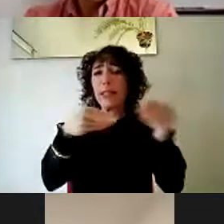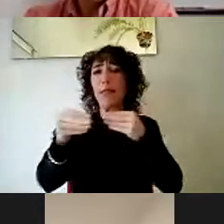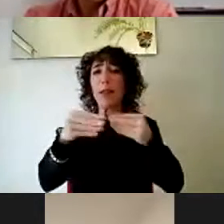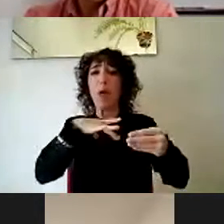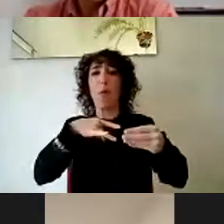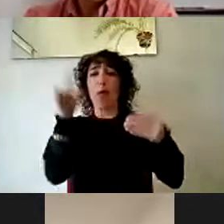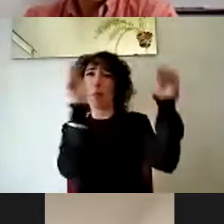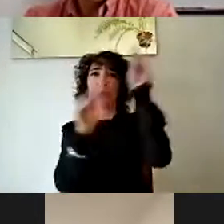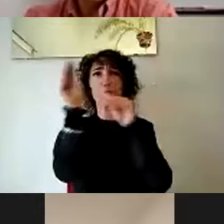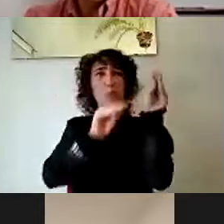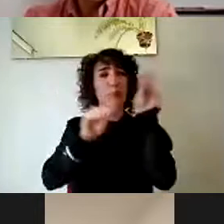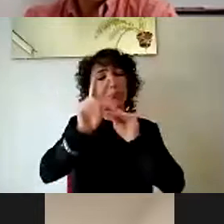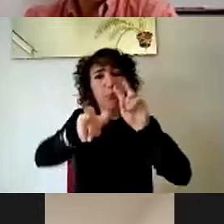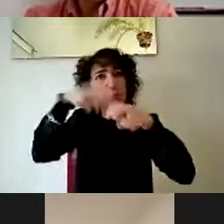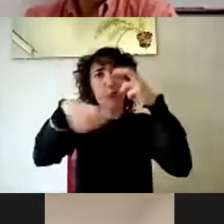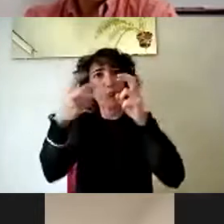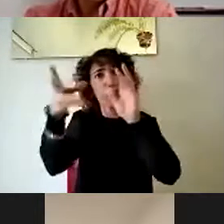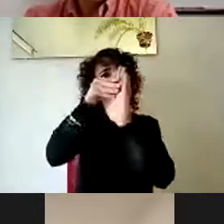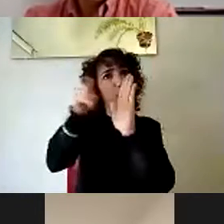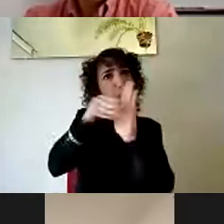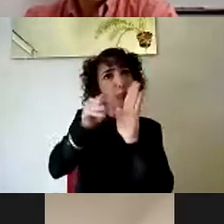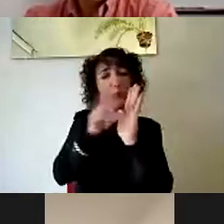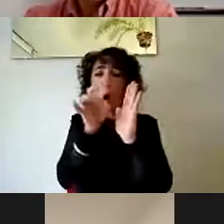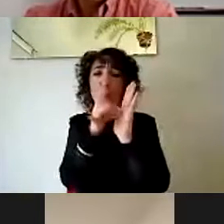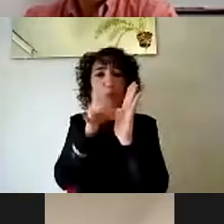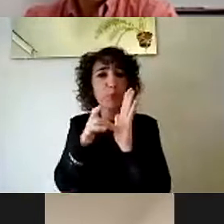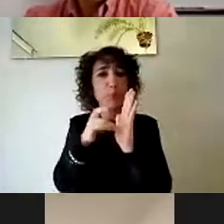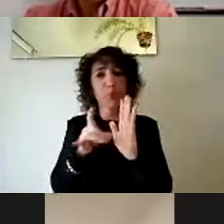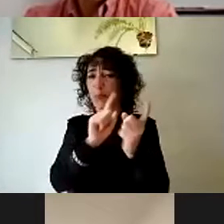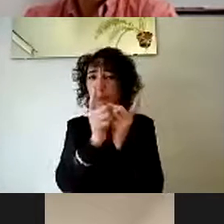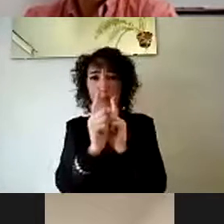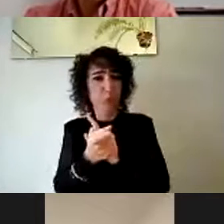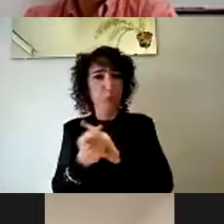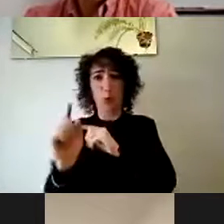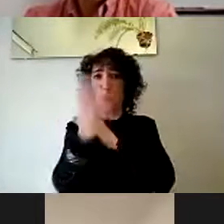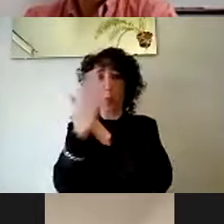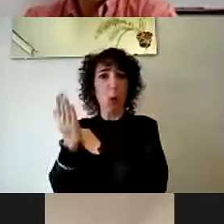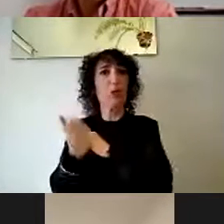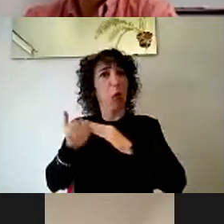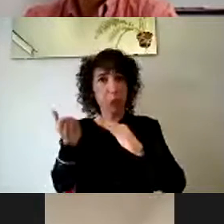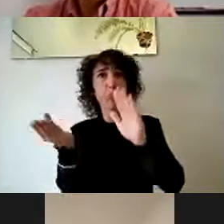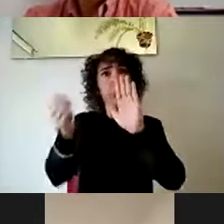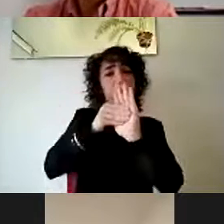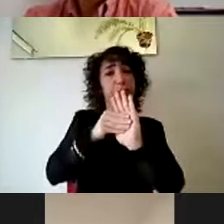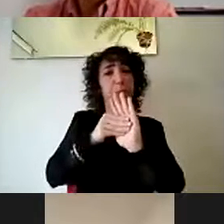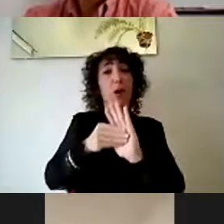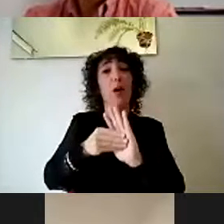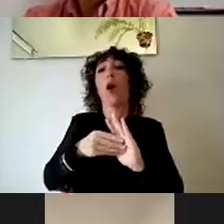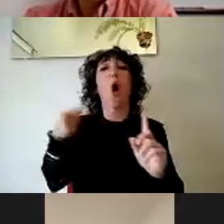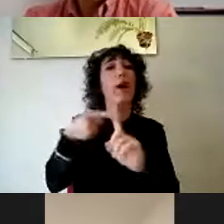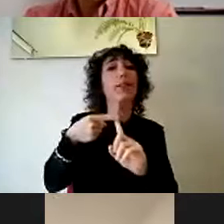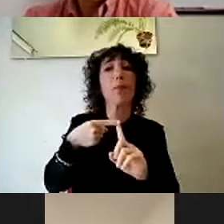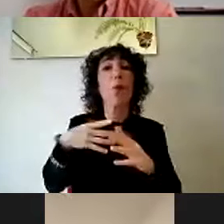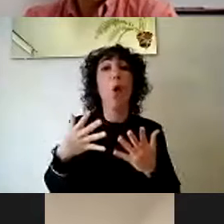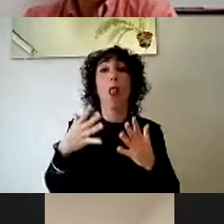pues admitiendo cualquier tipo de propuesta. De lo que se trata es darle el visto bueno por el pleno